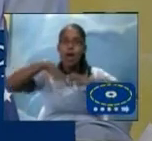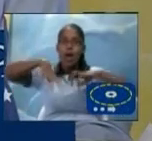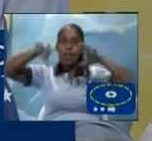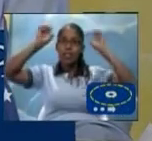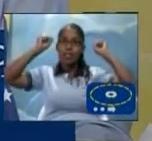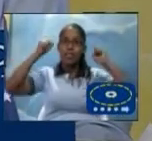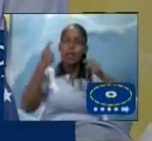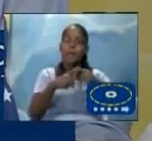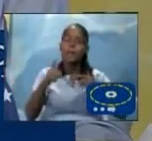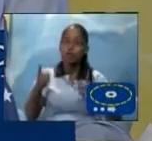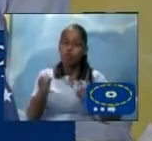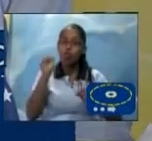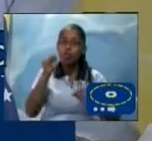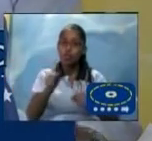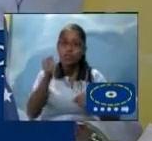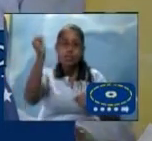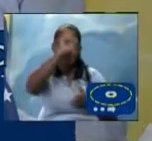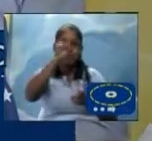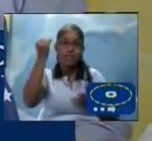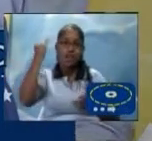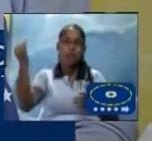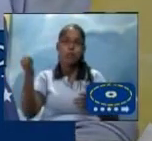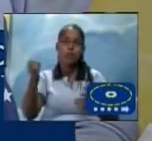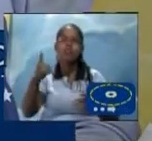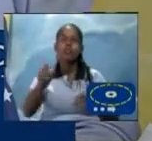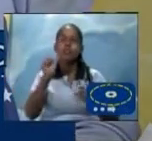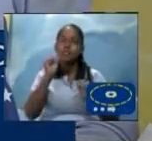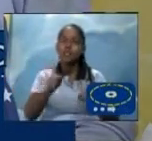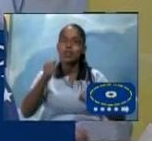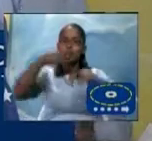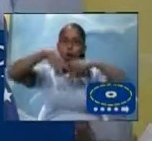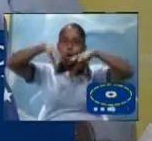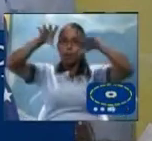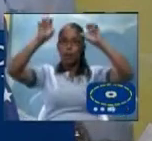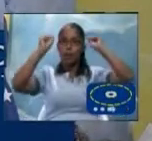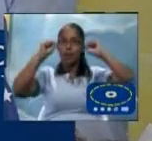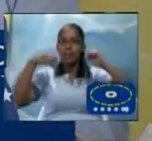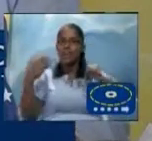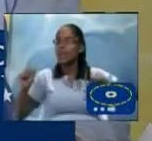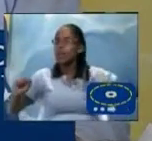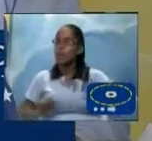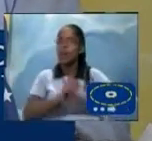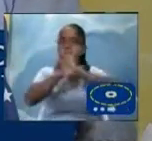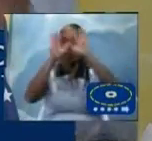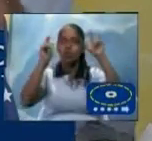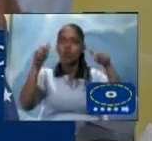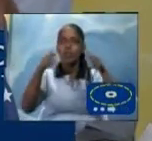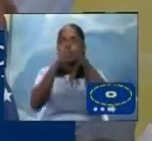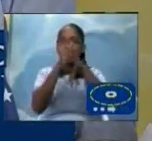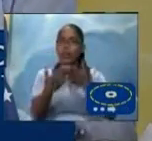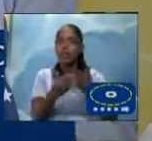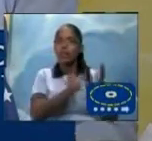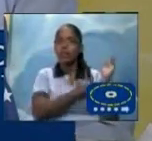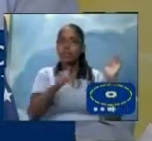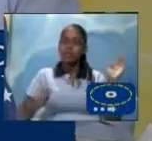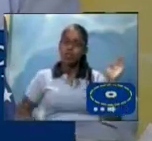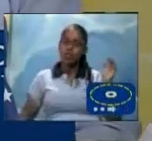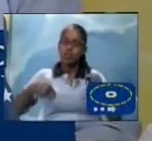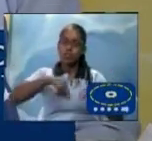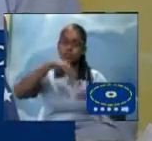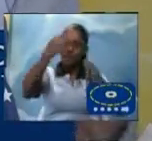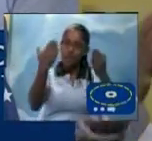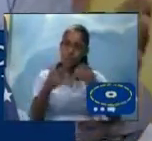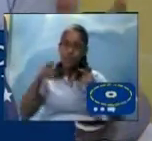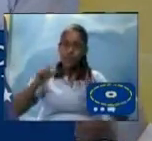entenderán, pero los entendidos comprenderán. Qué maravillosa esta palabra que el Señor nos está dando en